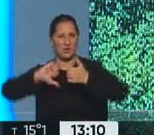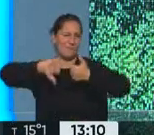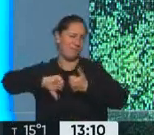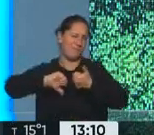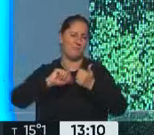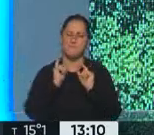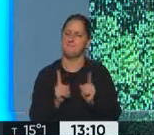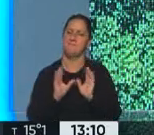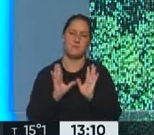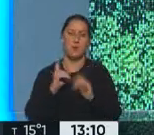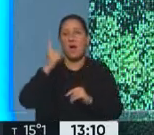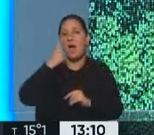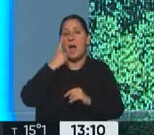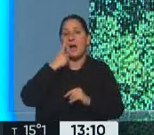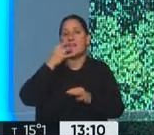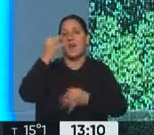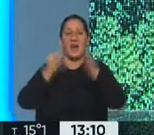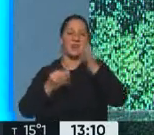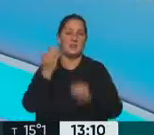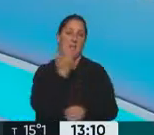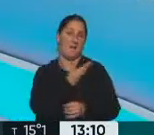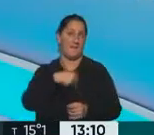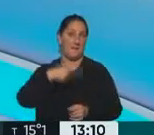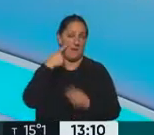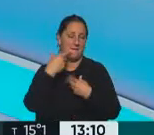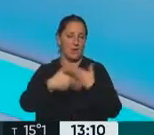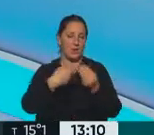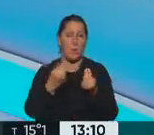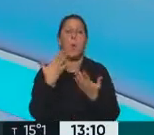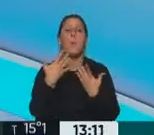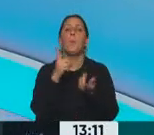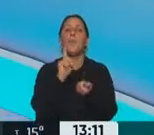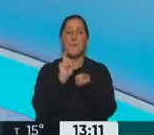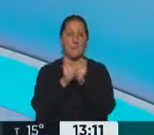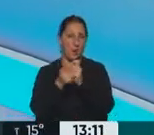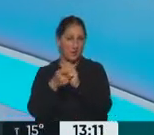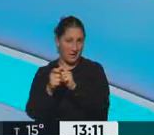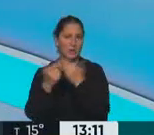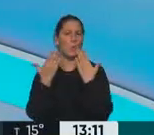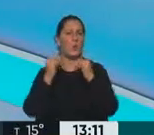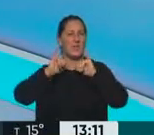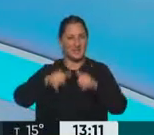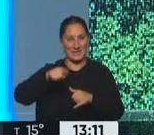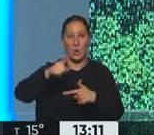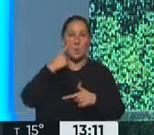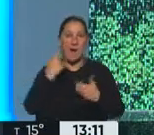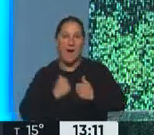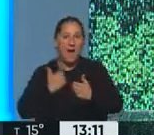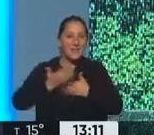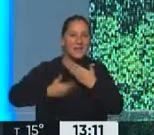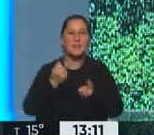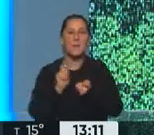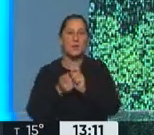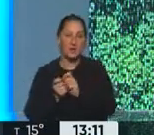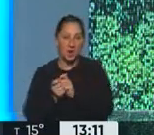pero eso lo de la cuestión también de anexa con el fondo si puede haber modificaciones y eso lo que quizás tener más expectativas en cuanto